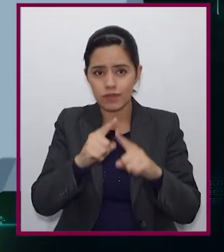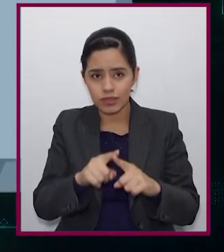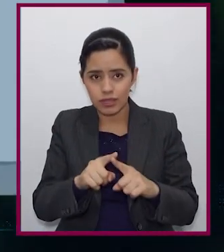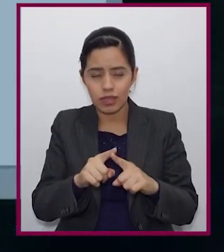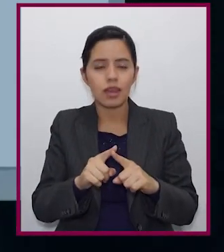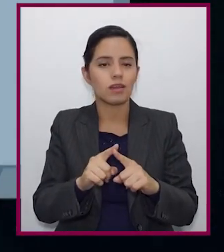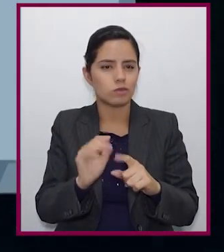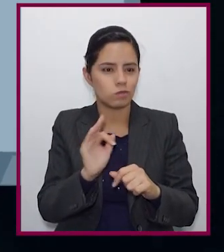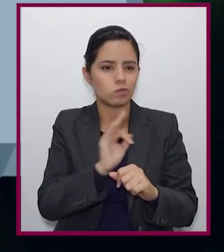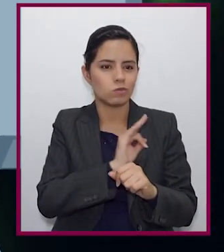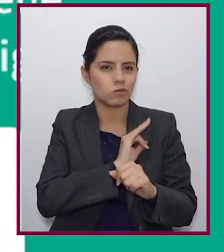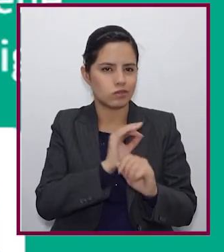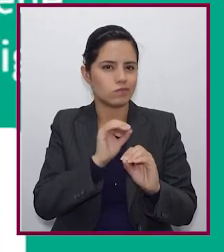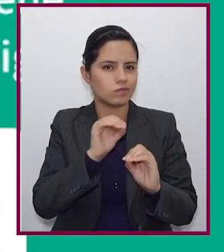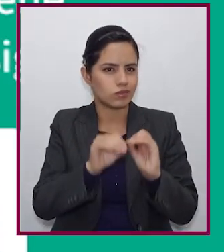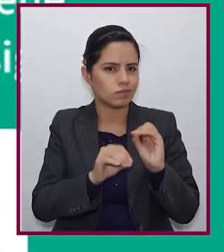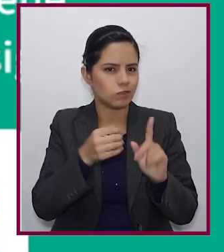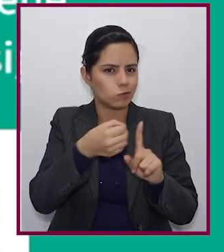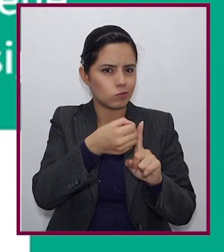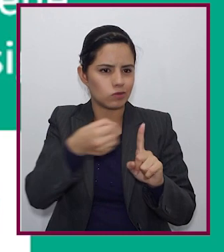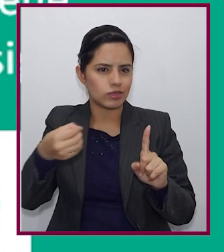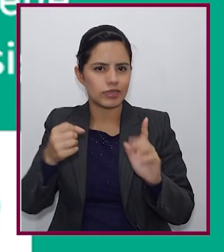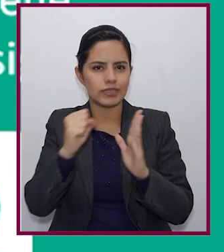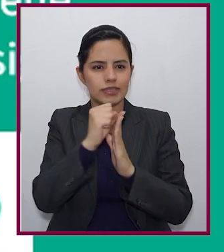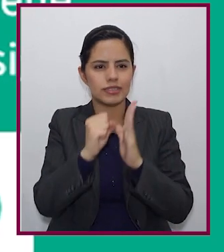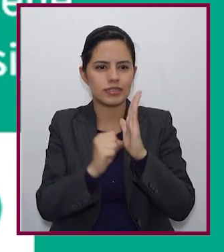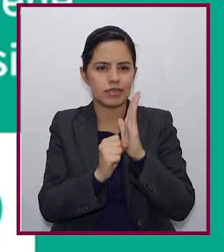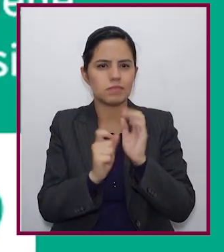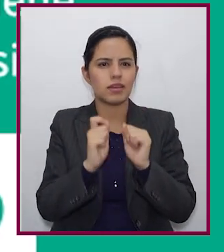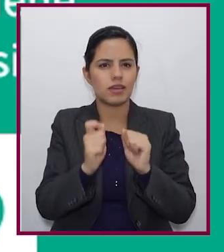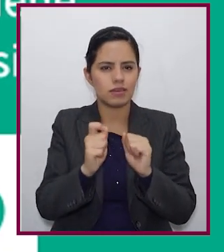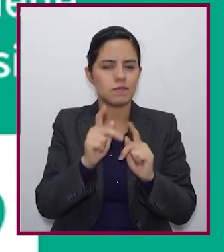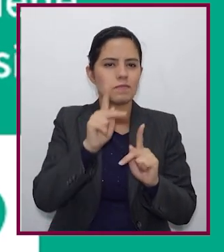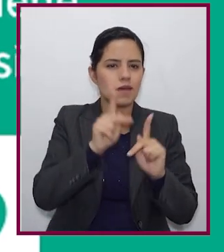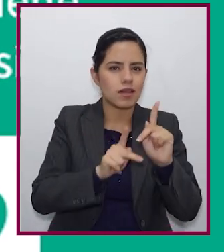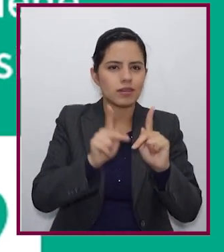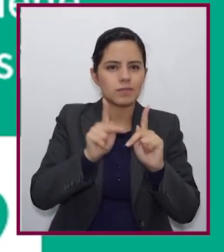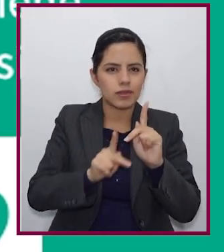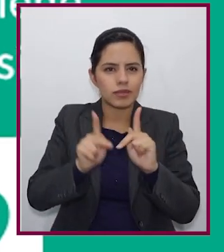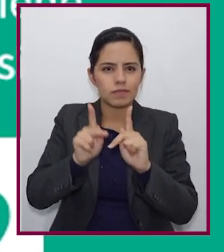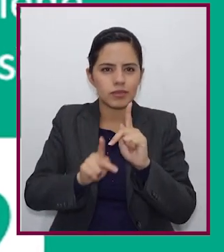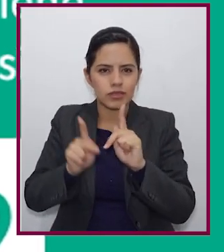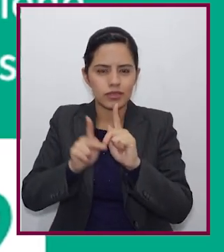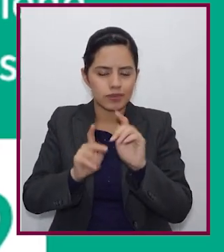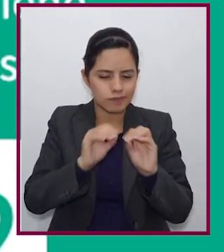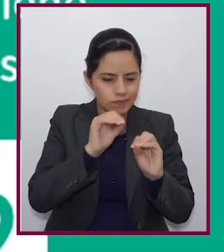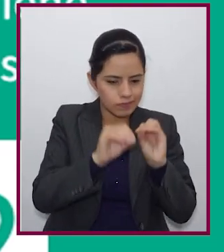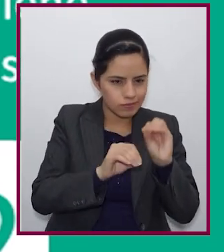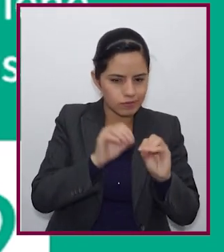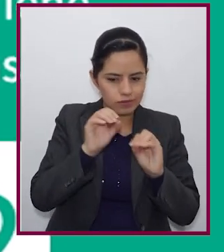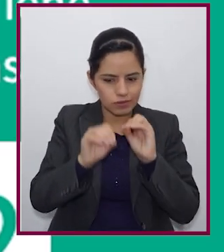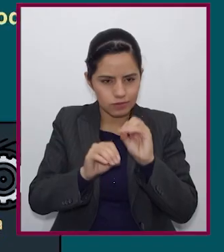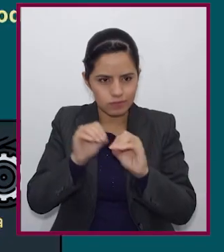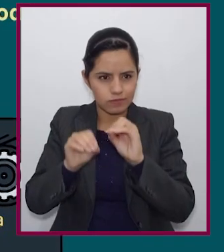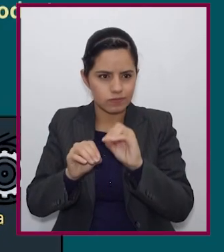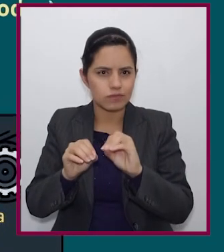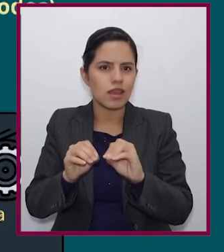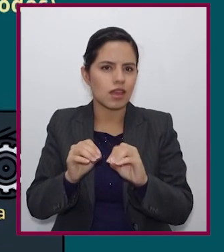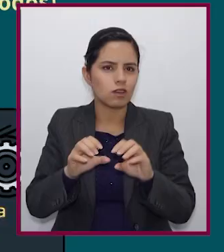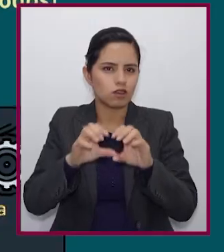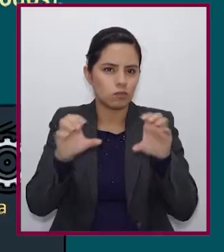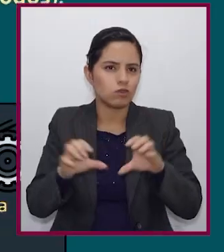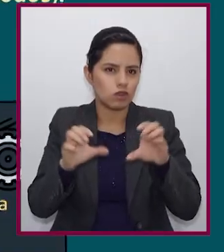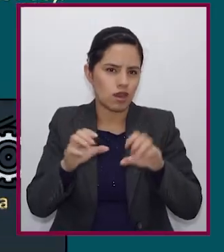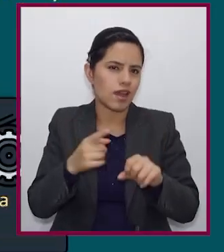paso y todo el sistema se divide en una serie de pasos o procedimientos para completar la tarea. Los lenguajes